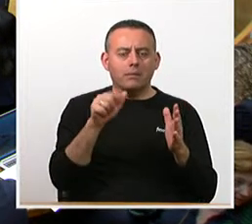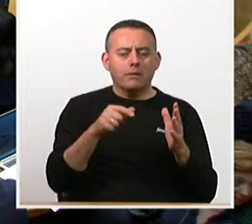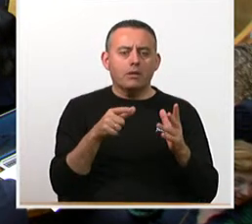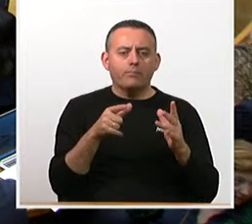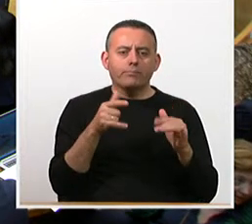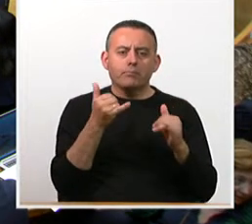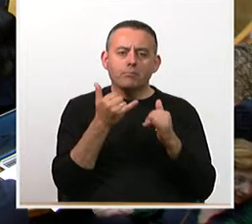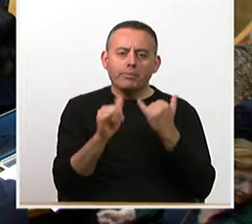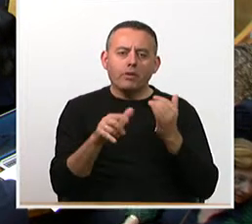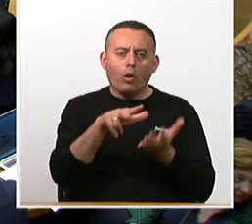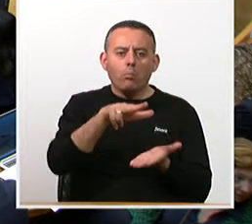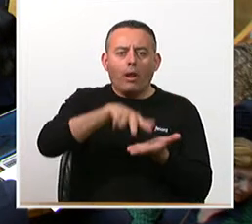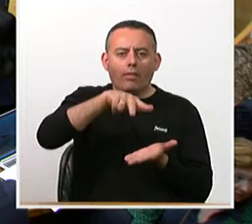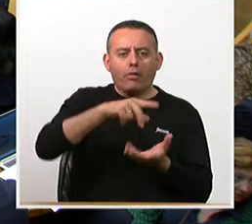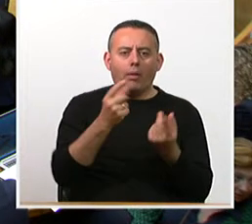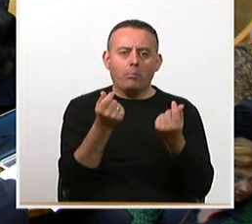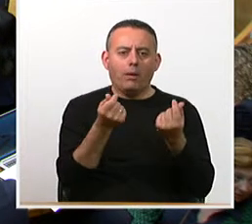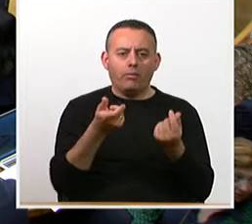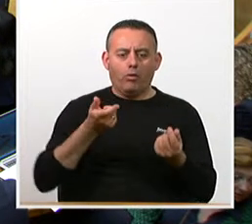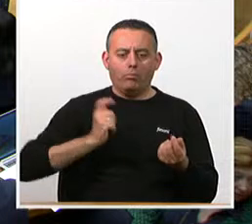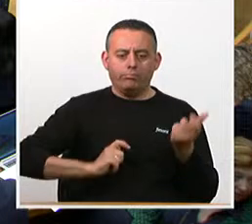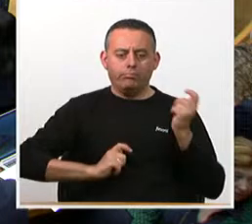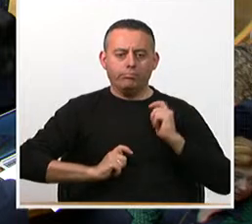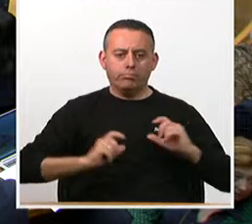interprofesional trabadores